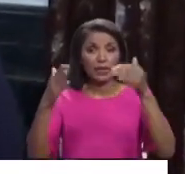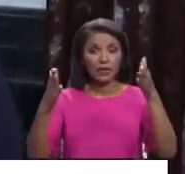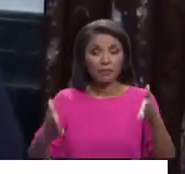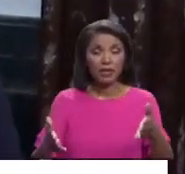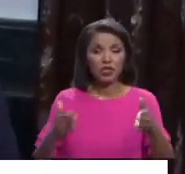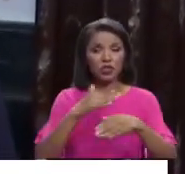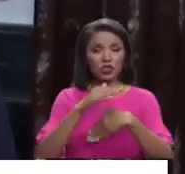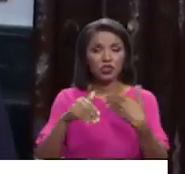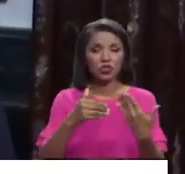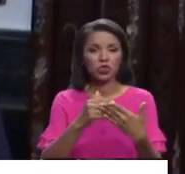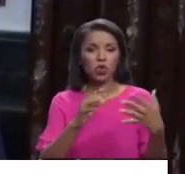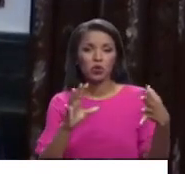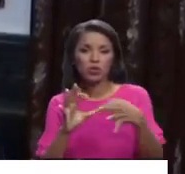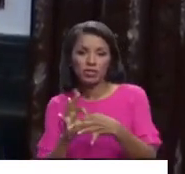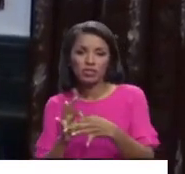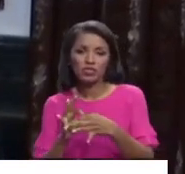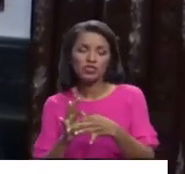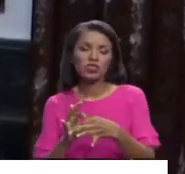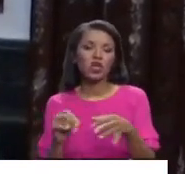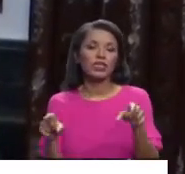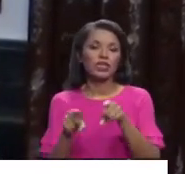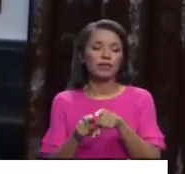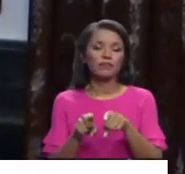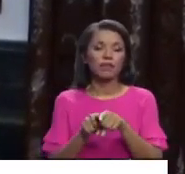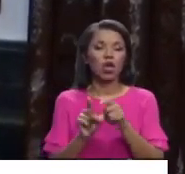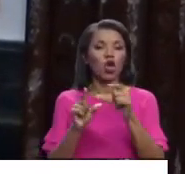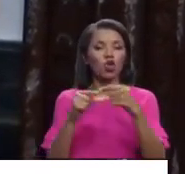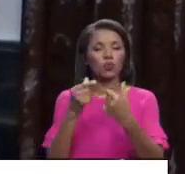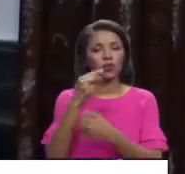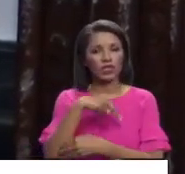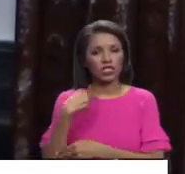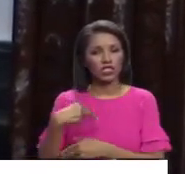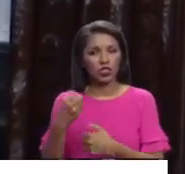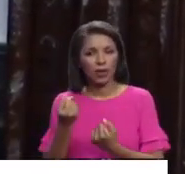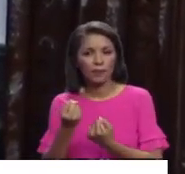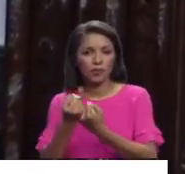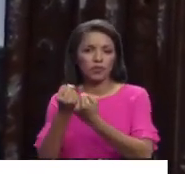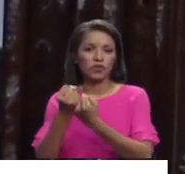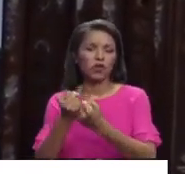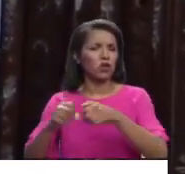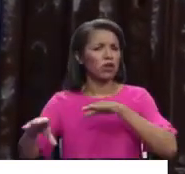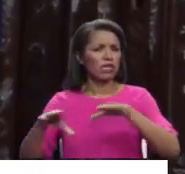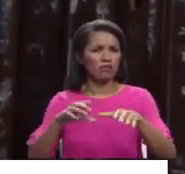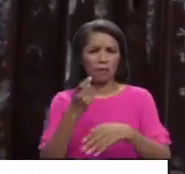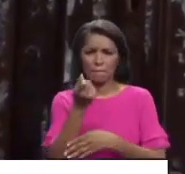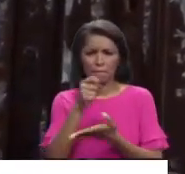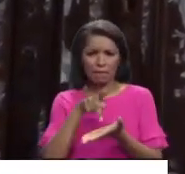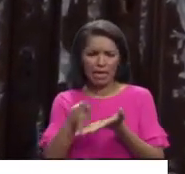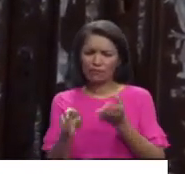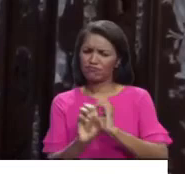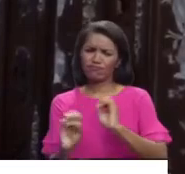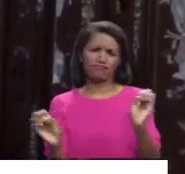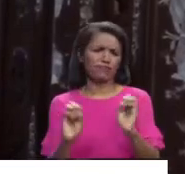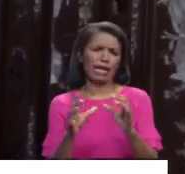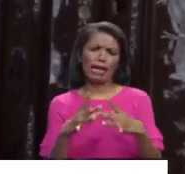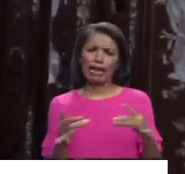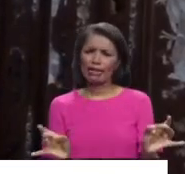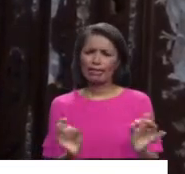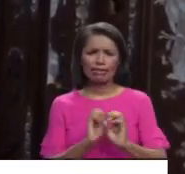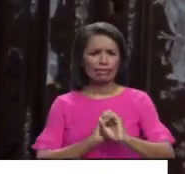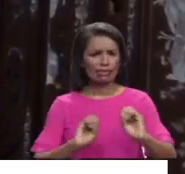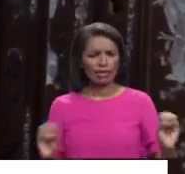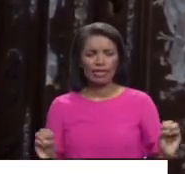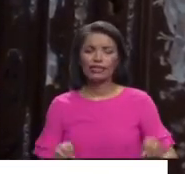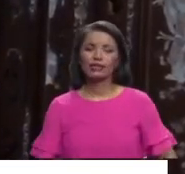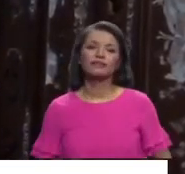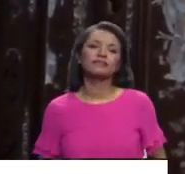El anfitrión es el Club de Leones de Panamá, China, y es una actividad totalmente gratuita, sin costo alguno, sin